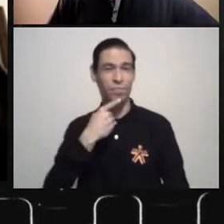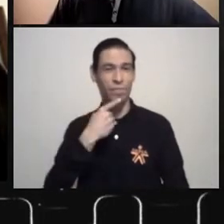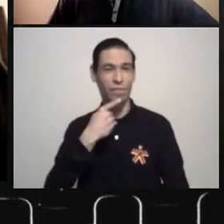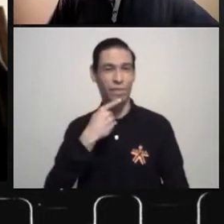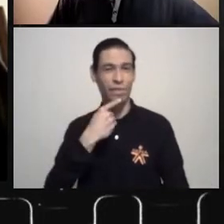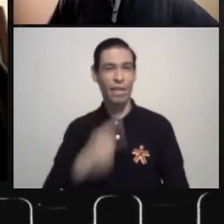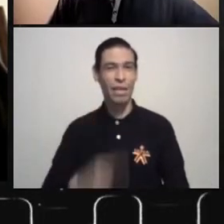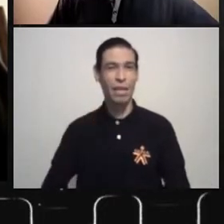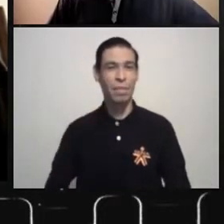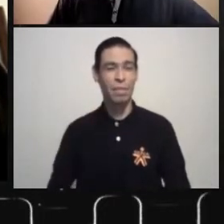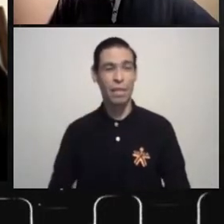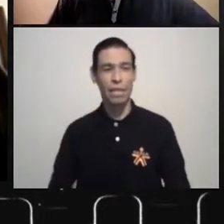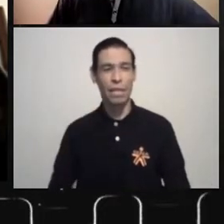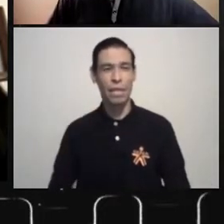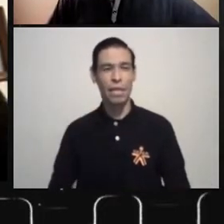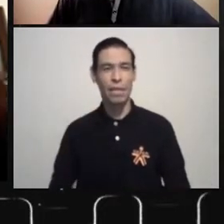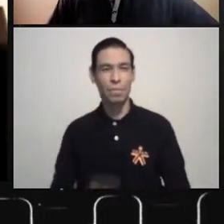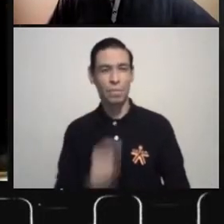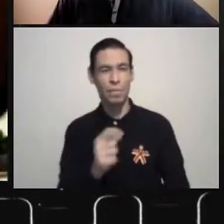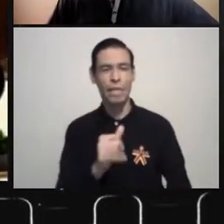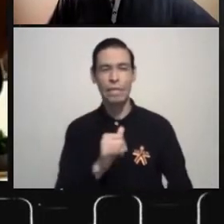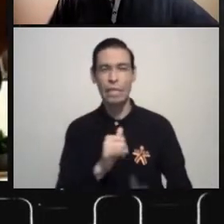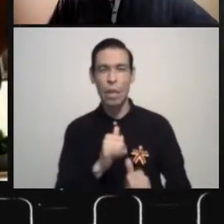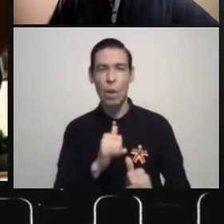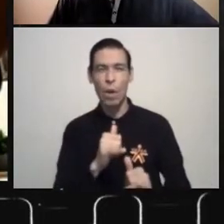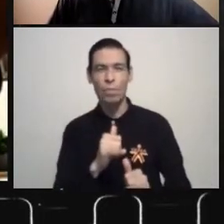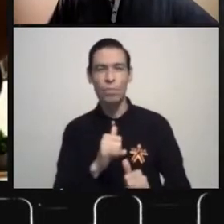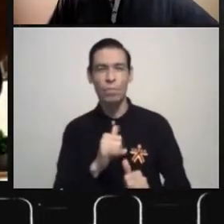no tiene que parecerse a ti, ¿qué vas a hacer? Y yo,